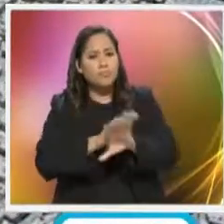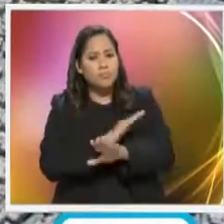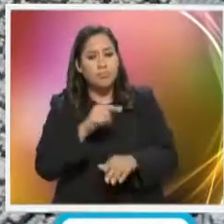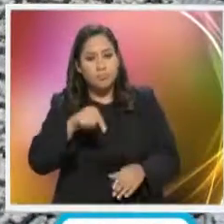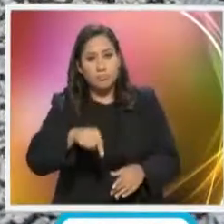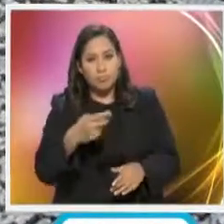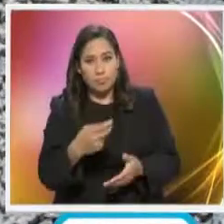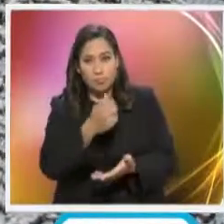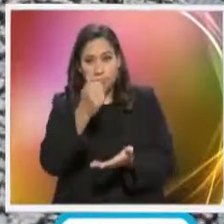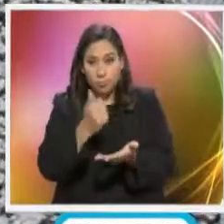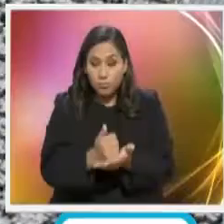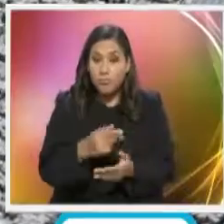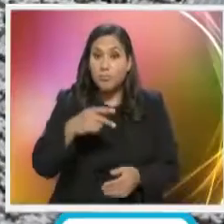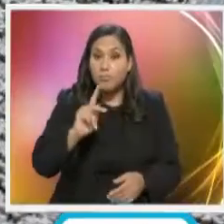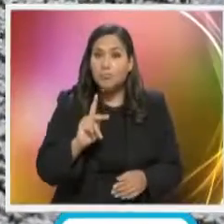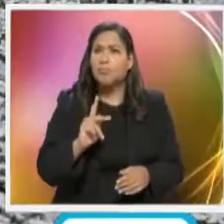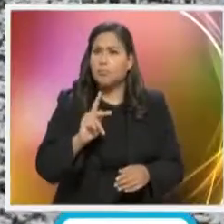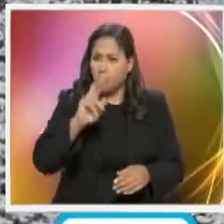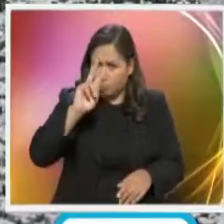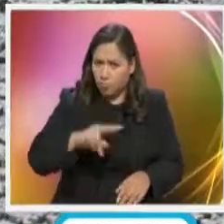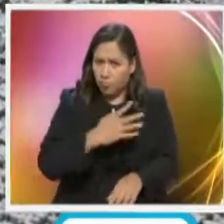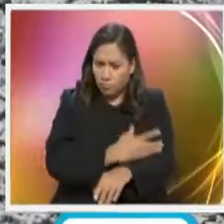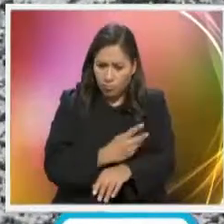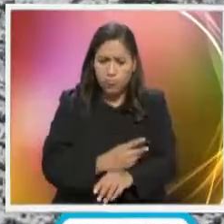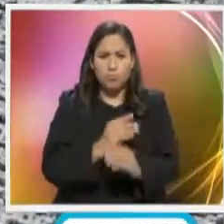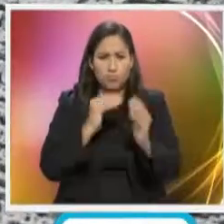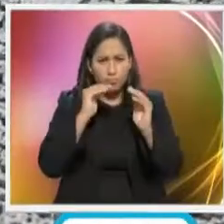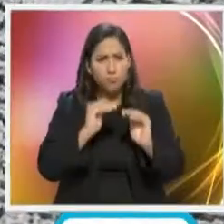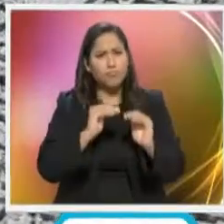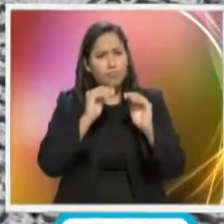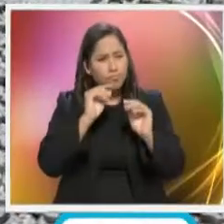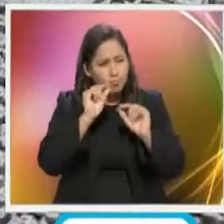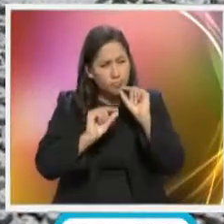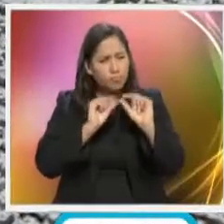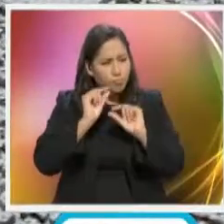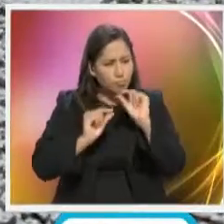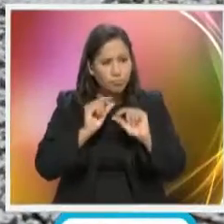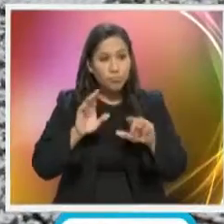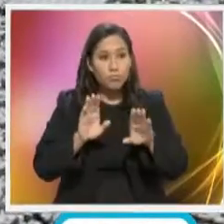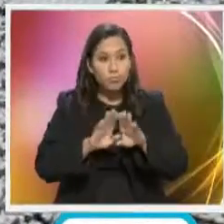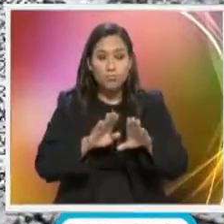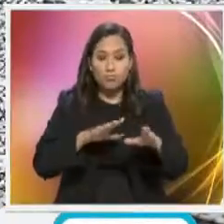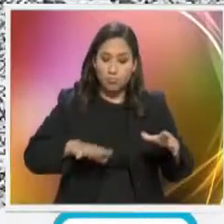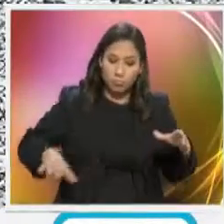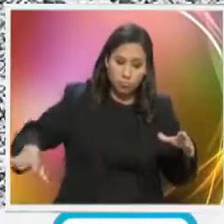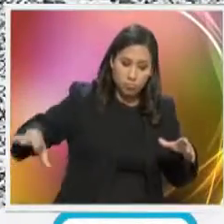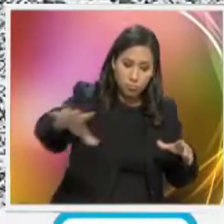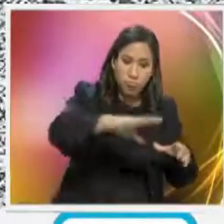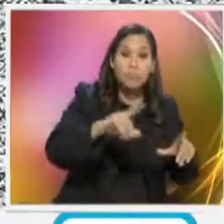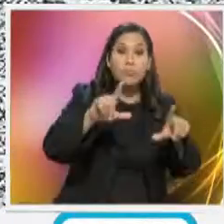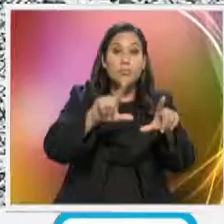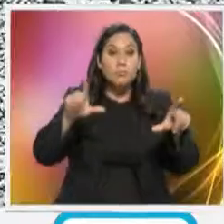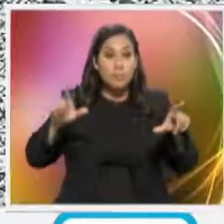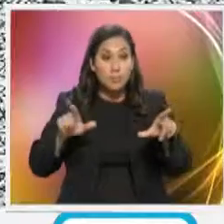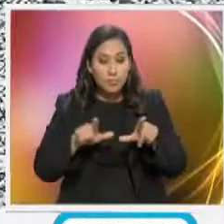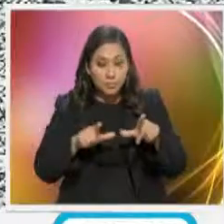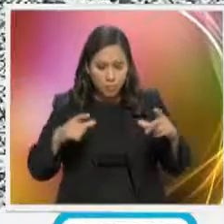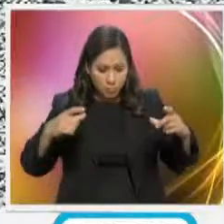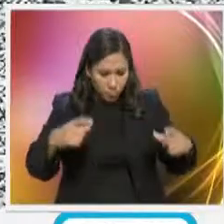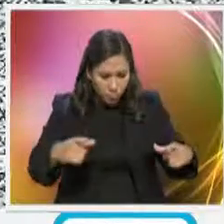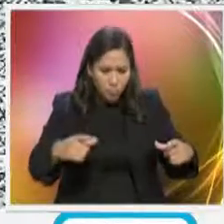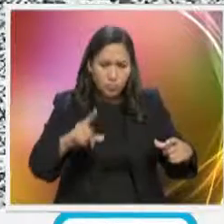ciudad, pero además en una escala real, donde efectivamente podemos ver cómo se conformaban estos lagos, cómo